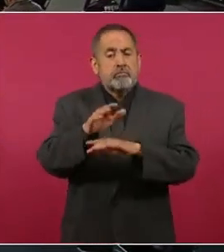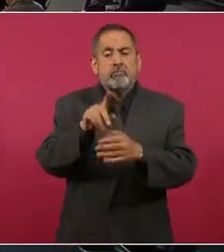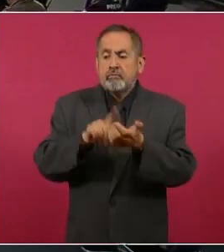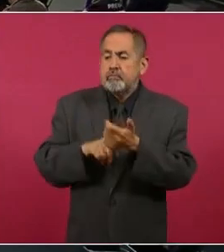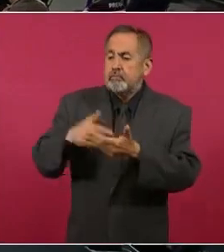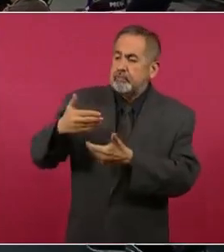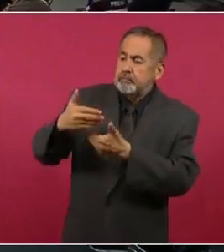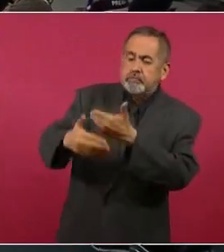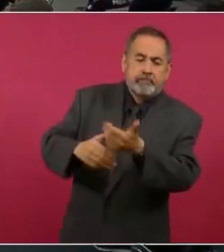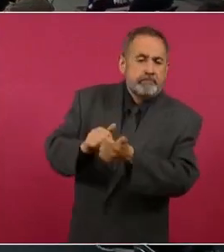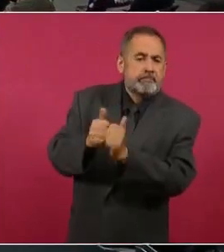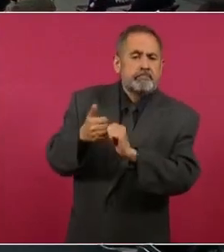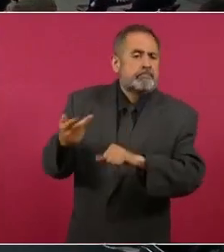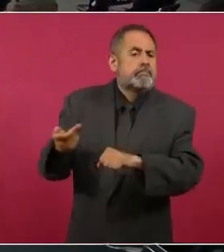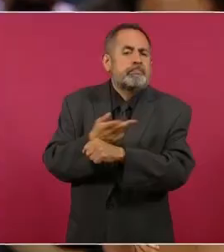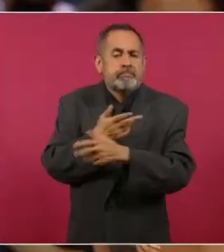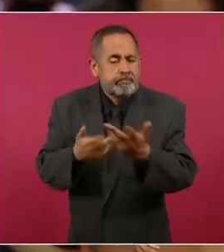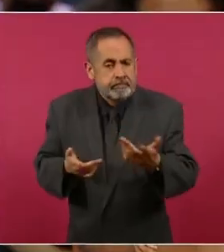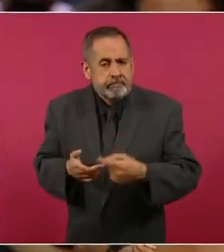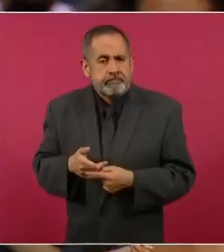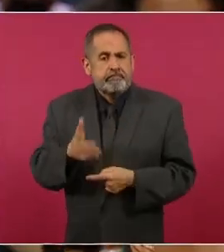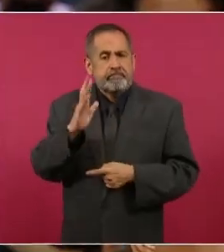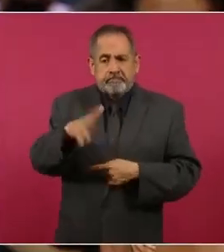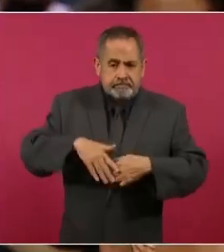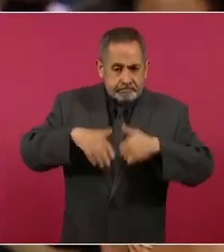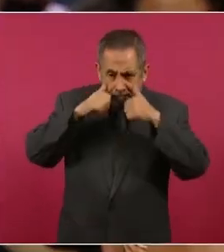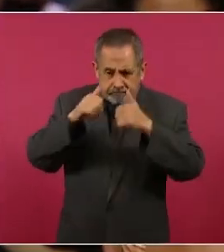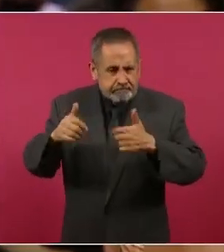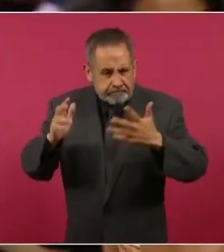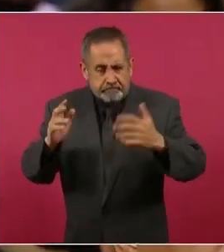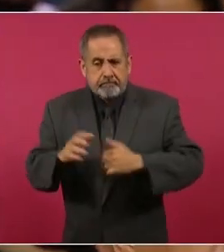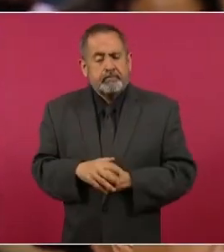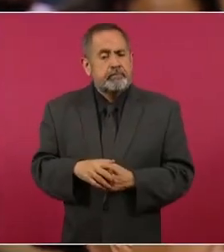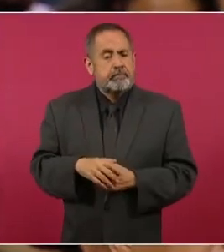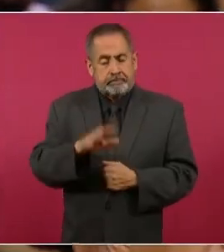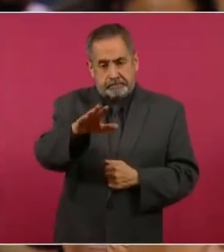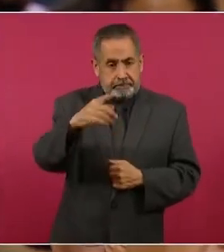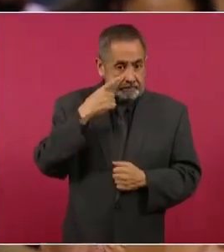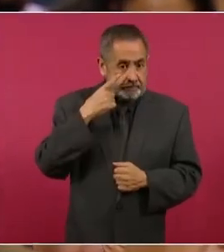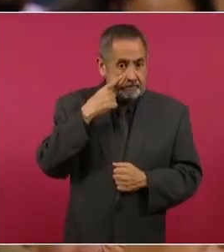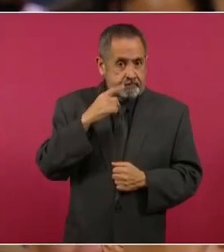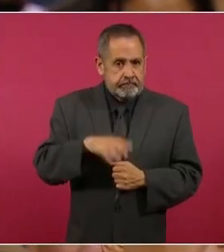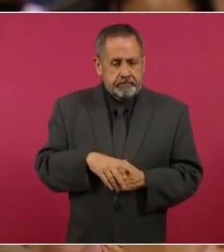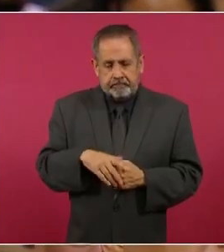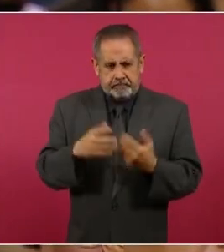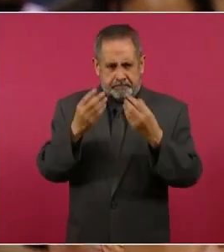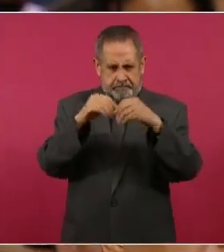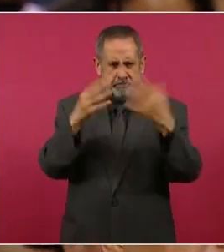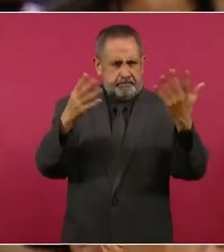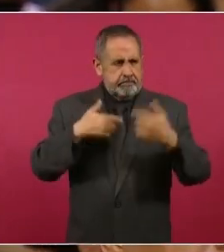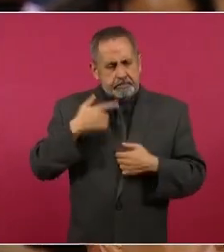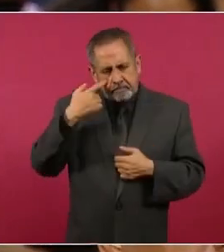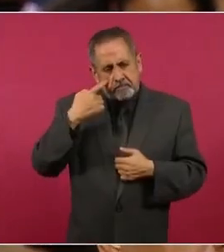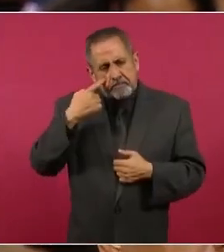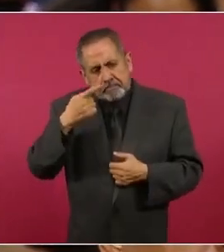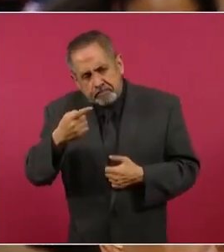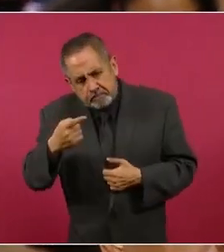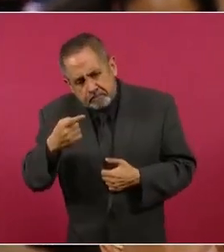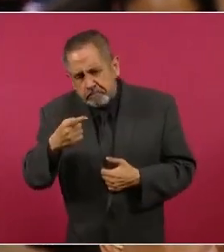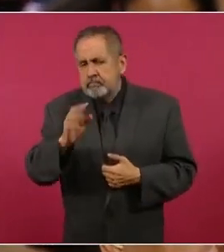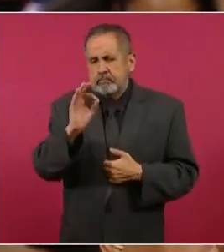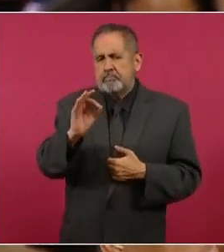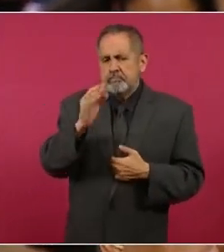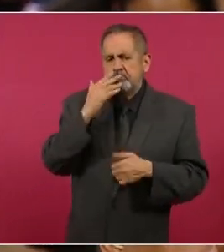avance, sobre si ya se atendió por completo. En algunos casos me queda claro porque le he dado seguimiento